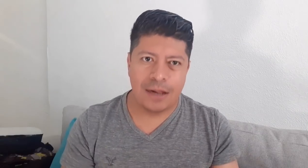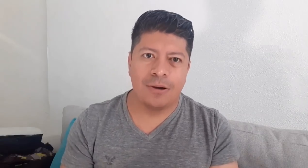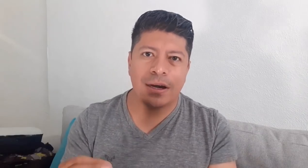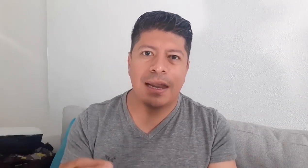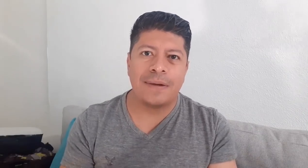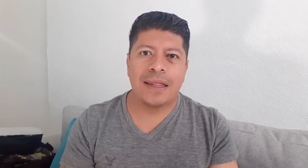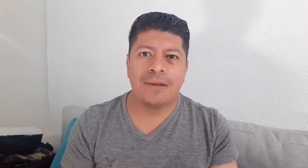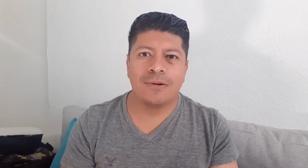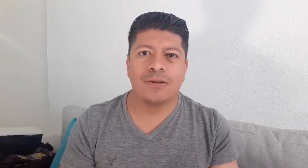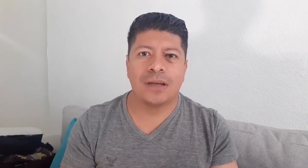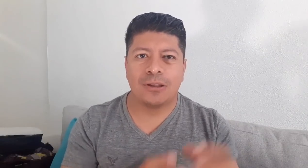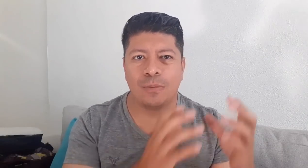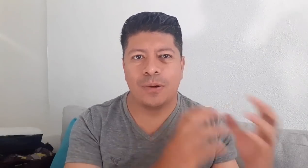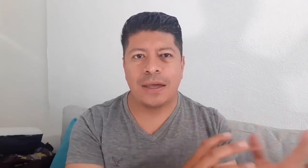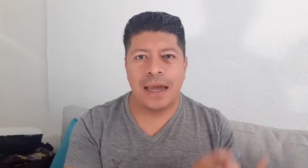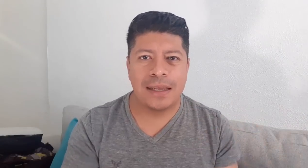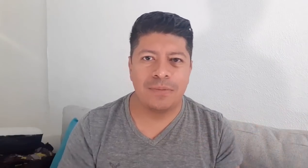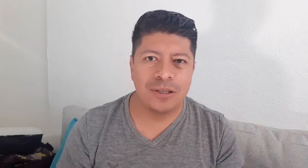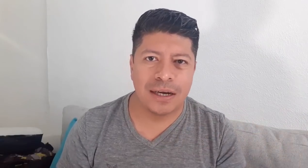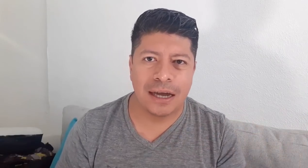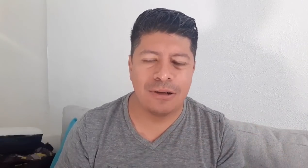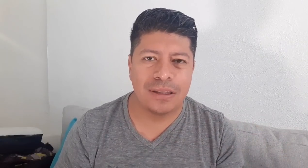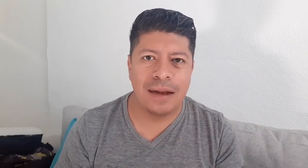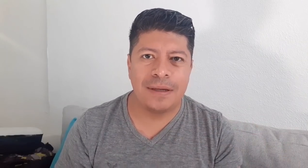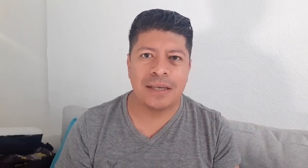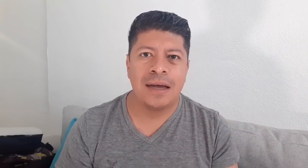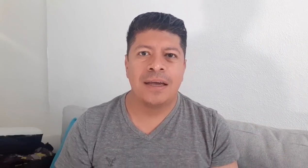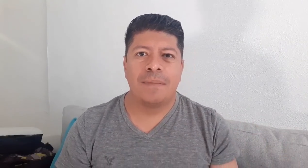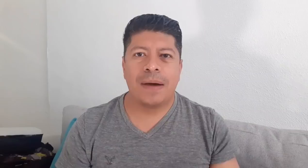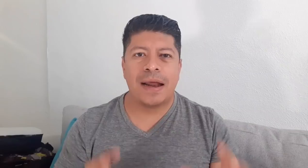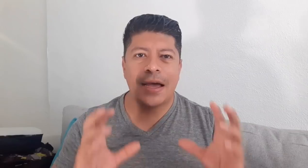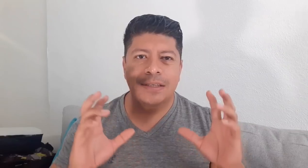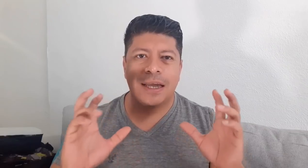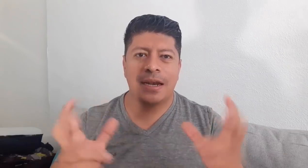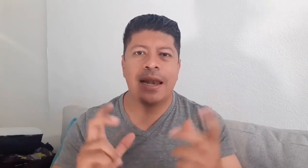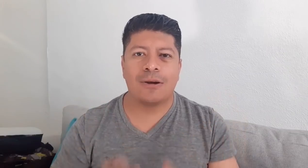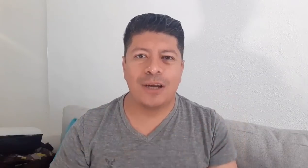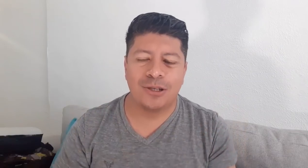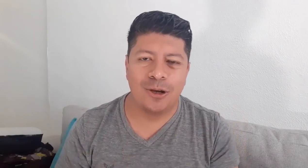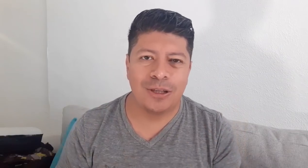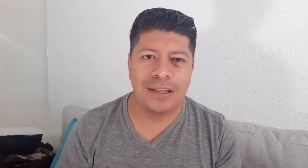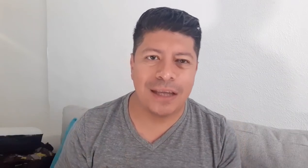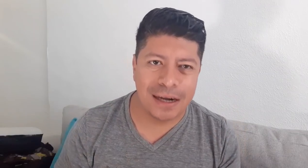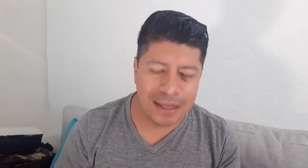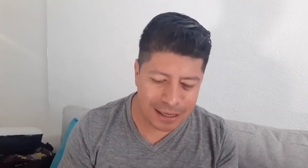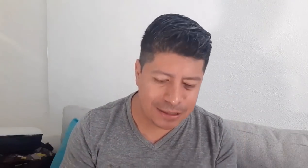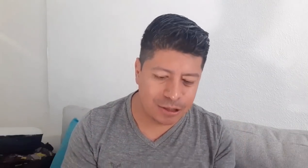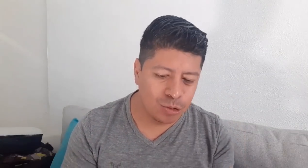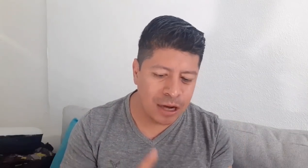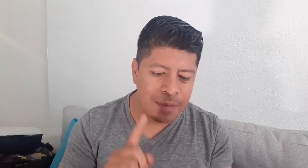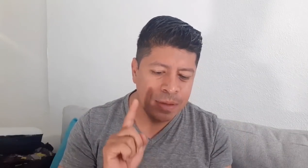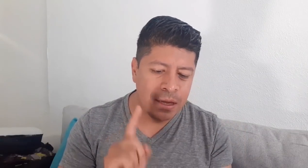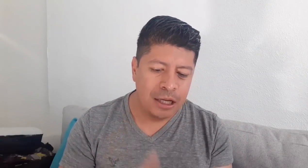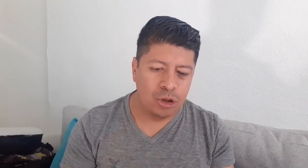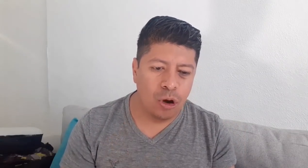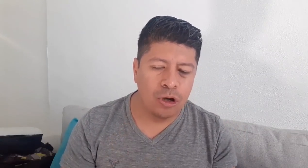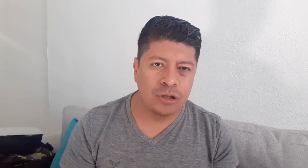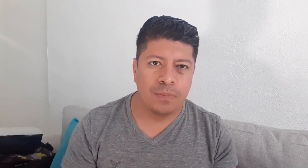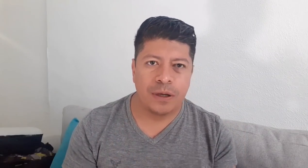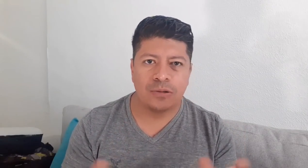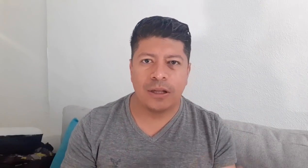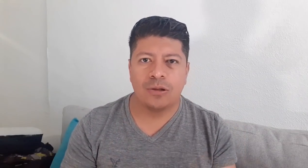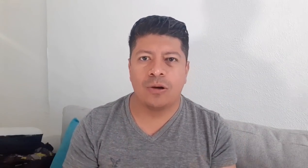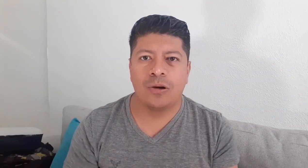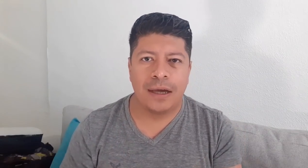el gobernador le había dado un contrato por ahí a alguien muy cercano de Televisa para hacer la conexión de internet. Esa es una.